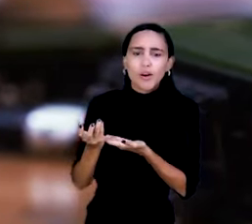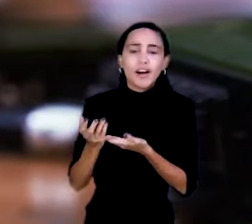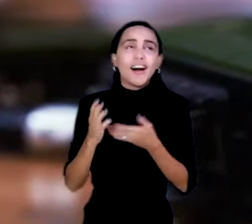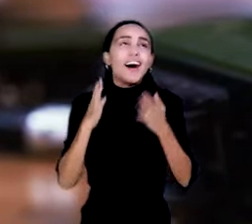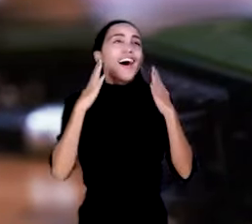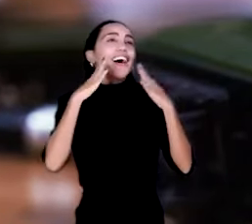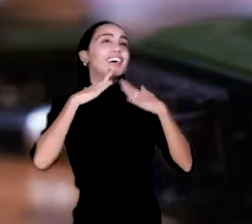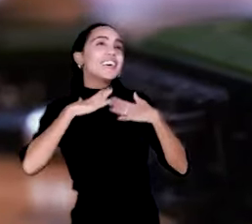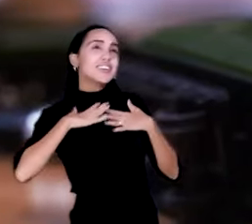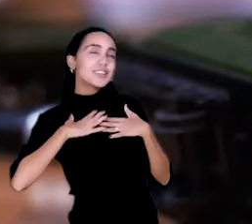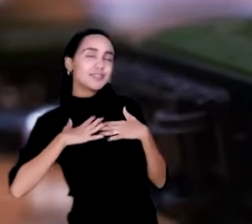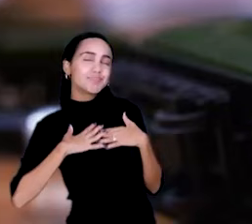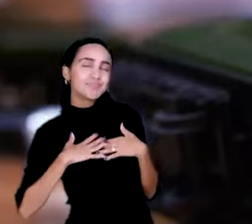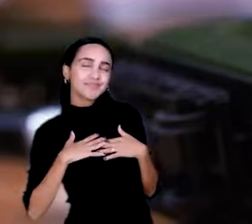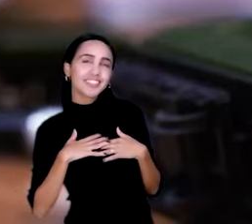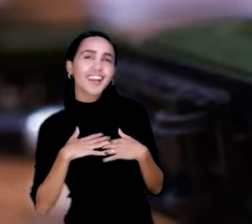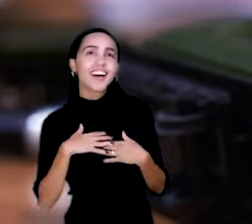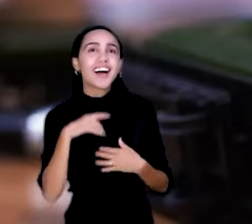¡Ay, Pipo!